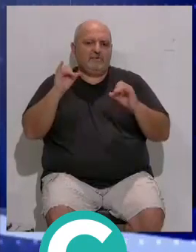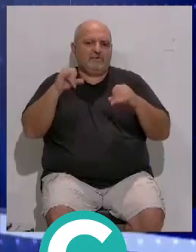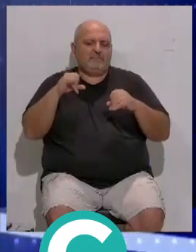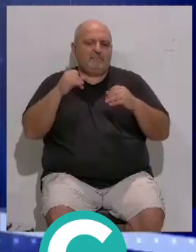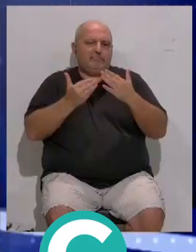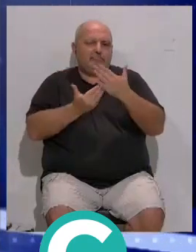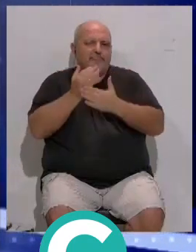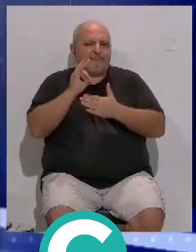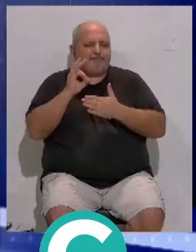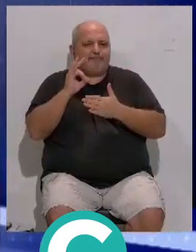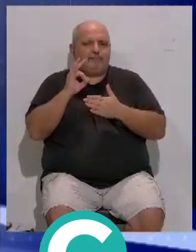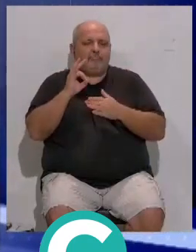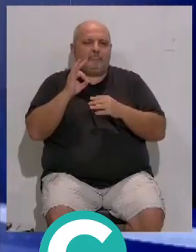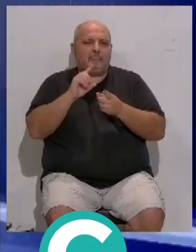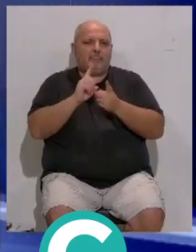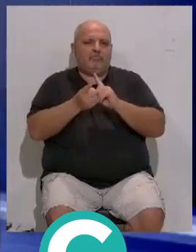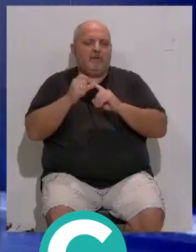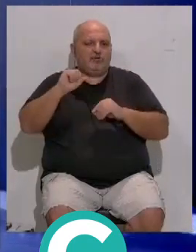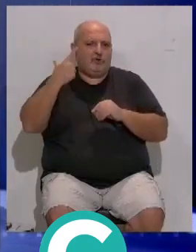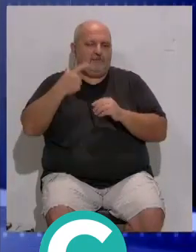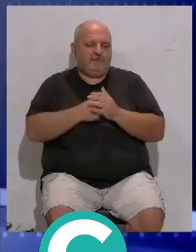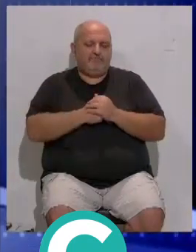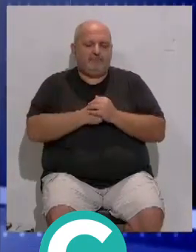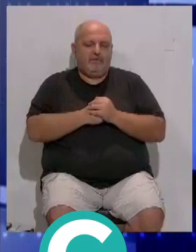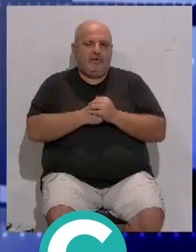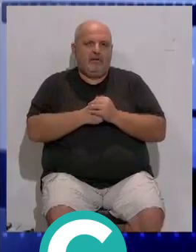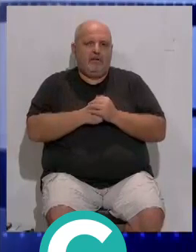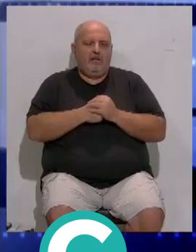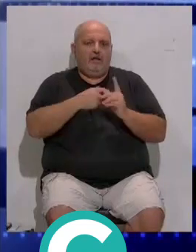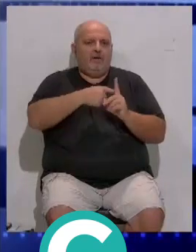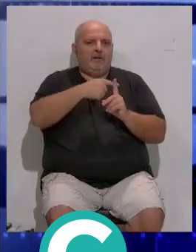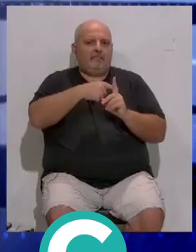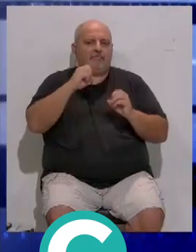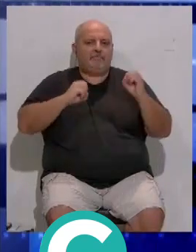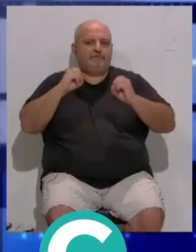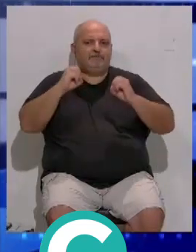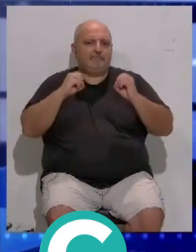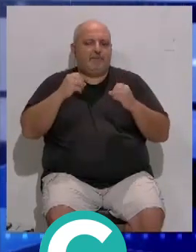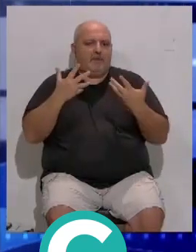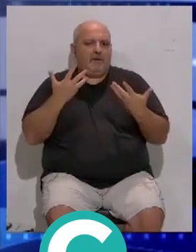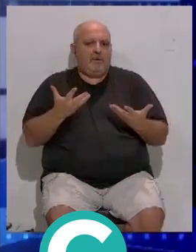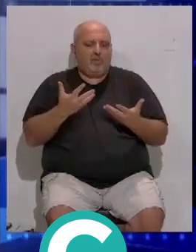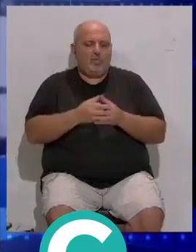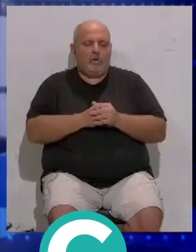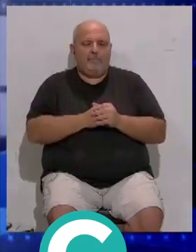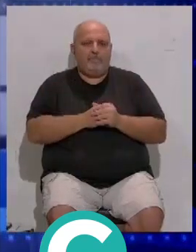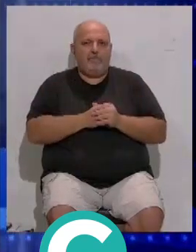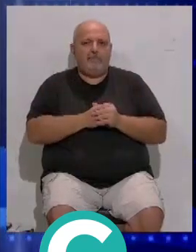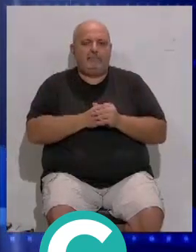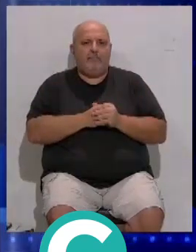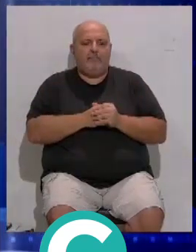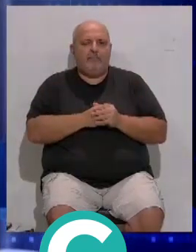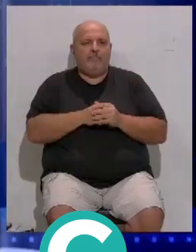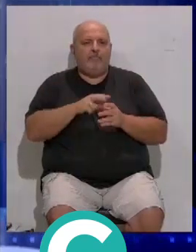primeras horas del día tendiendo a soleados. Los valores extremos en cuanto a las temperaturas... ...variarán